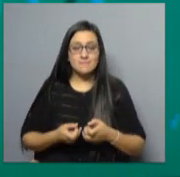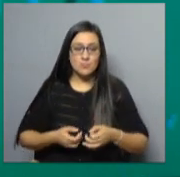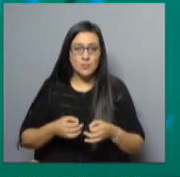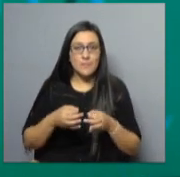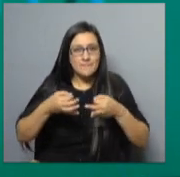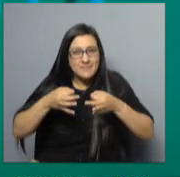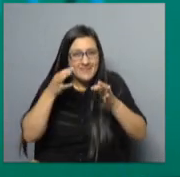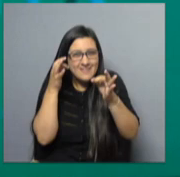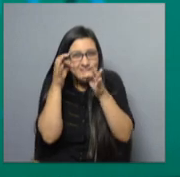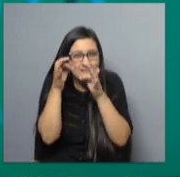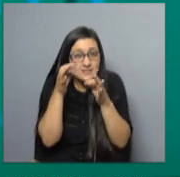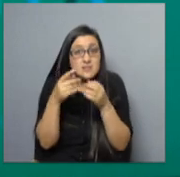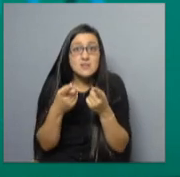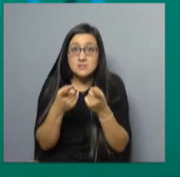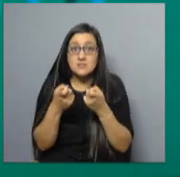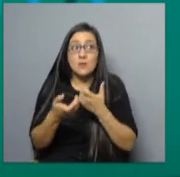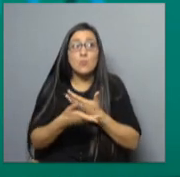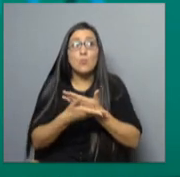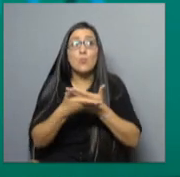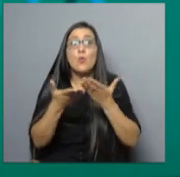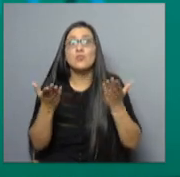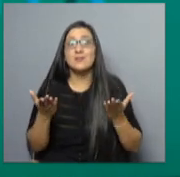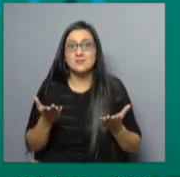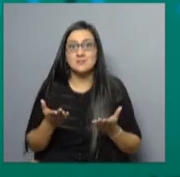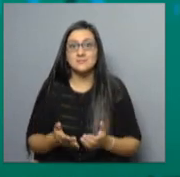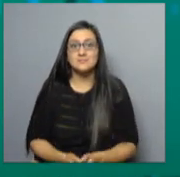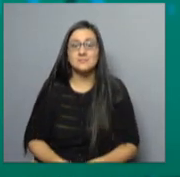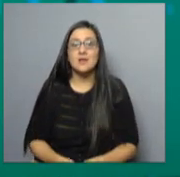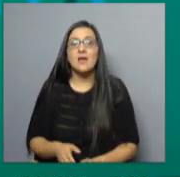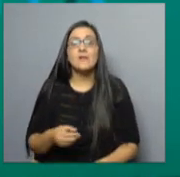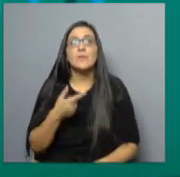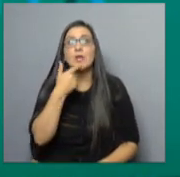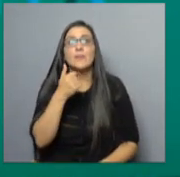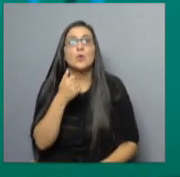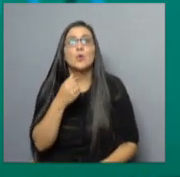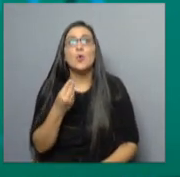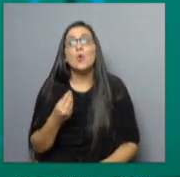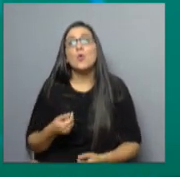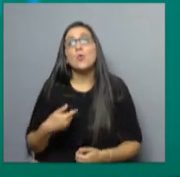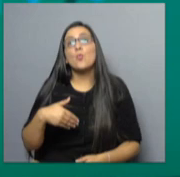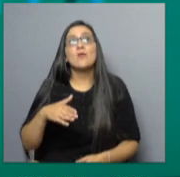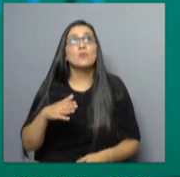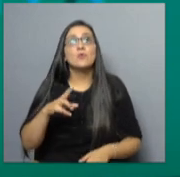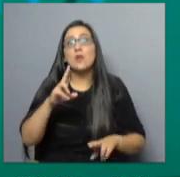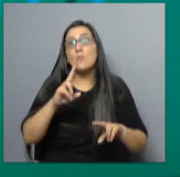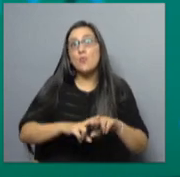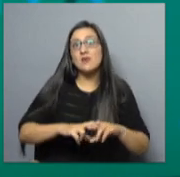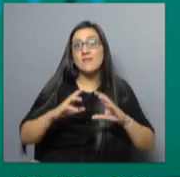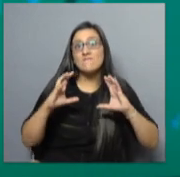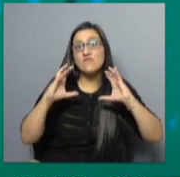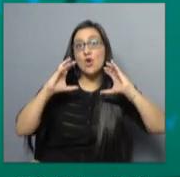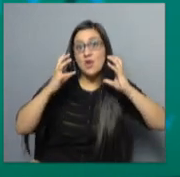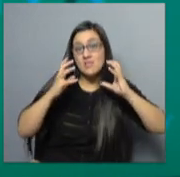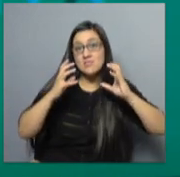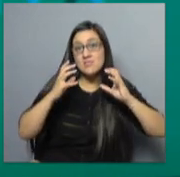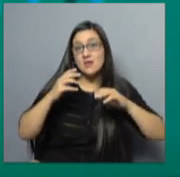y aparte requieren que sean visibilizados y poner el ojo en cuando hay una muerte violenta producida por la policía en qué